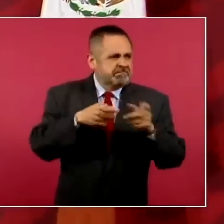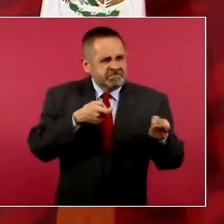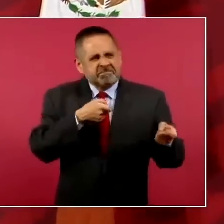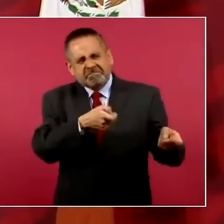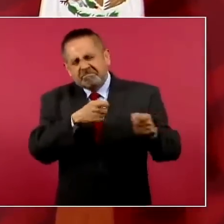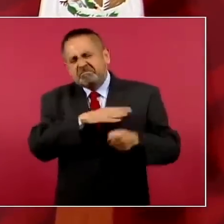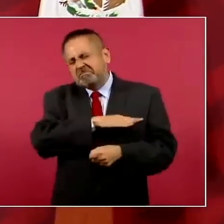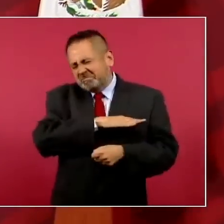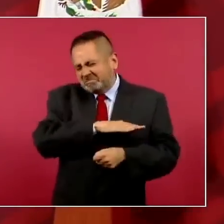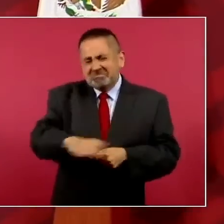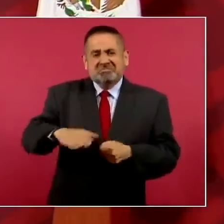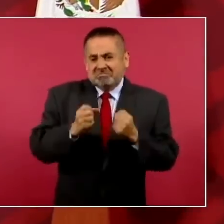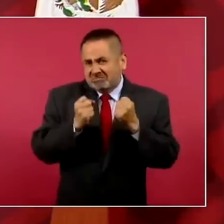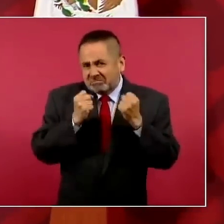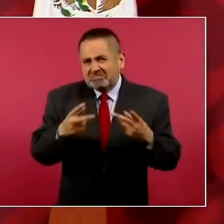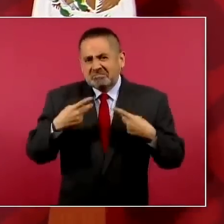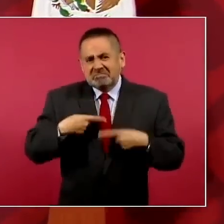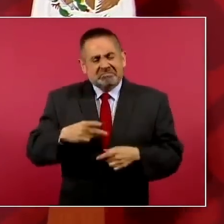letalidad,